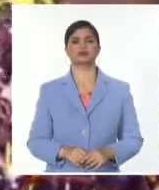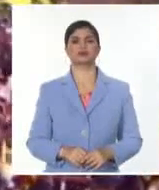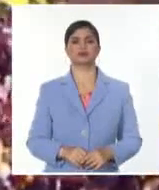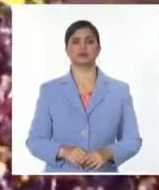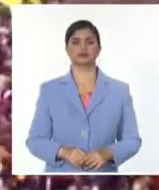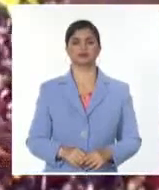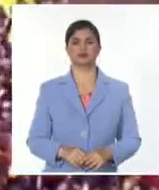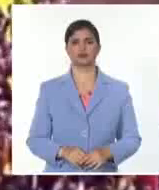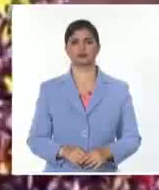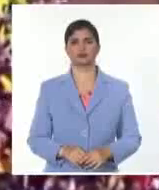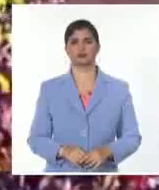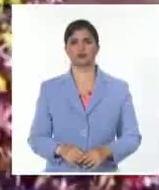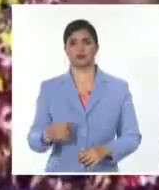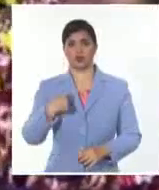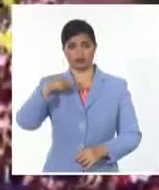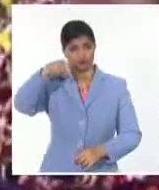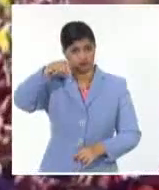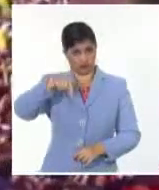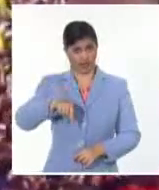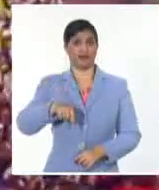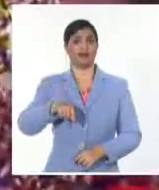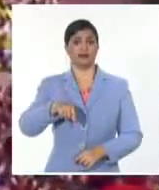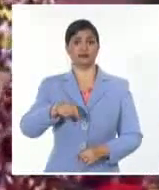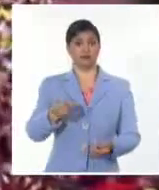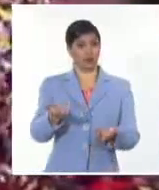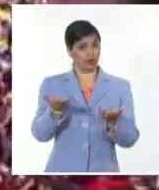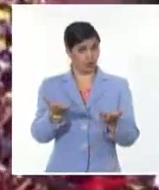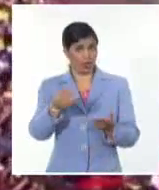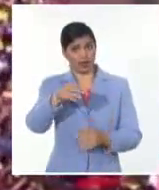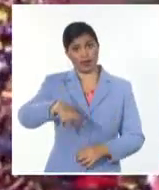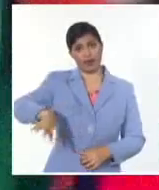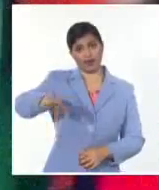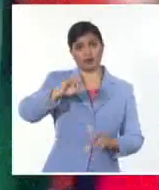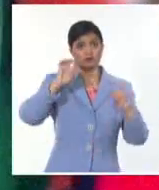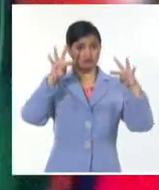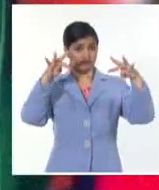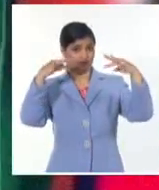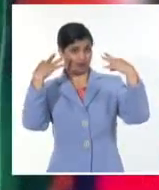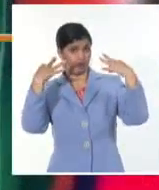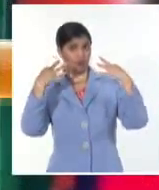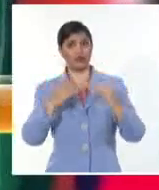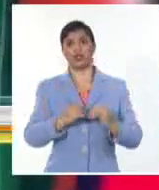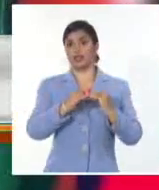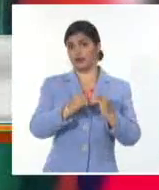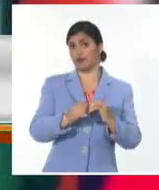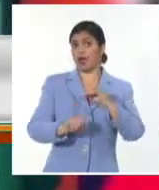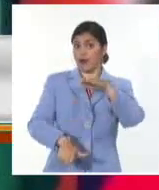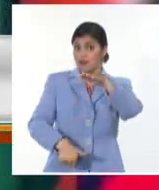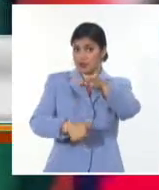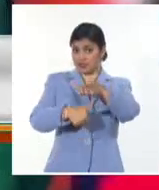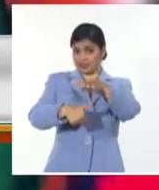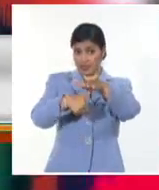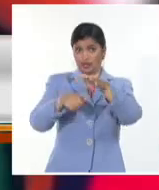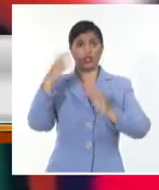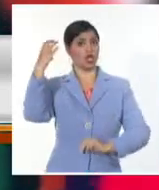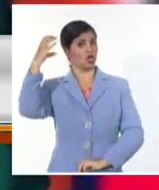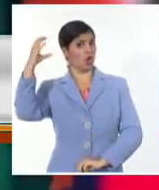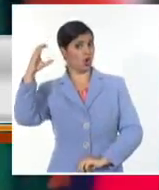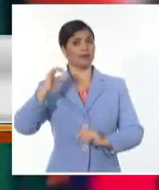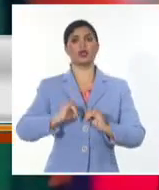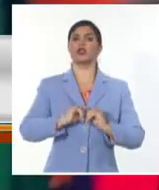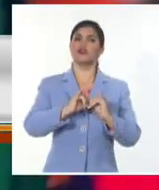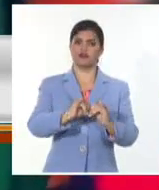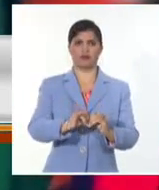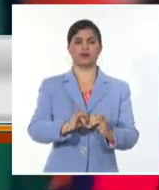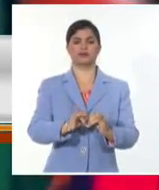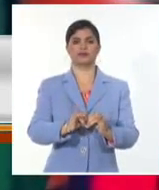ustedes, el gobierno del cambio, el presidente de la República informa que mañana